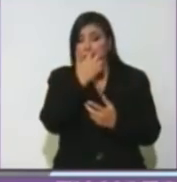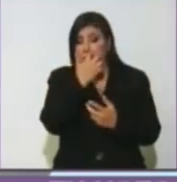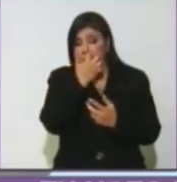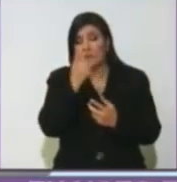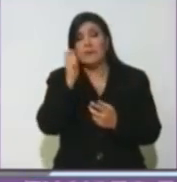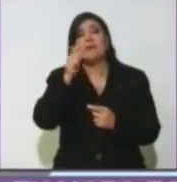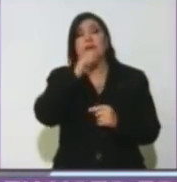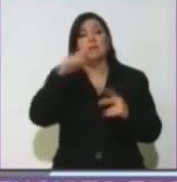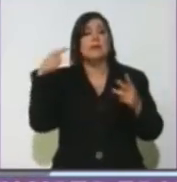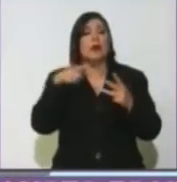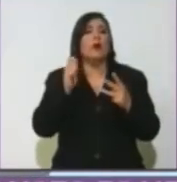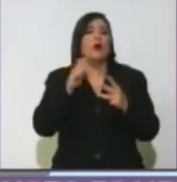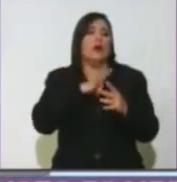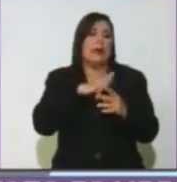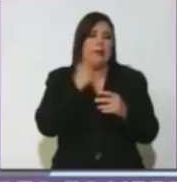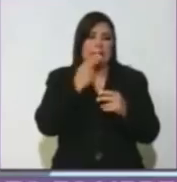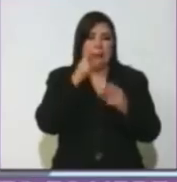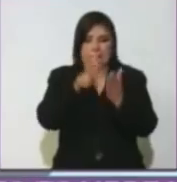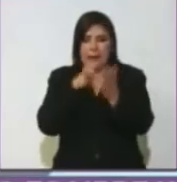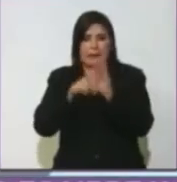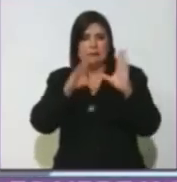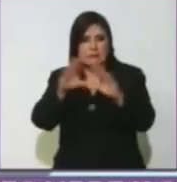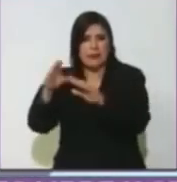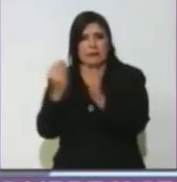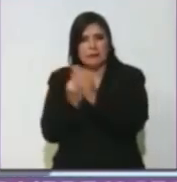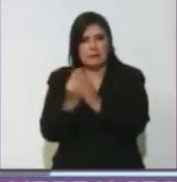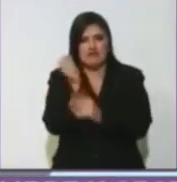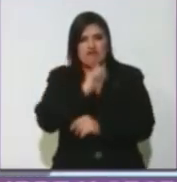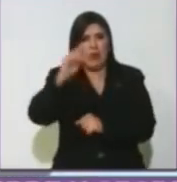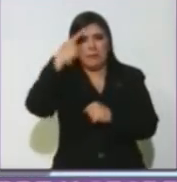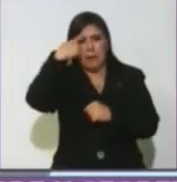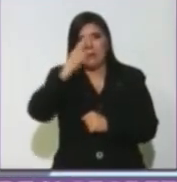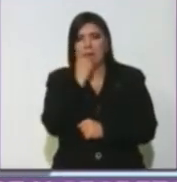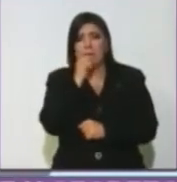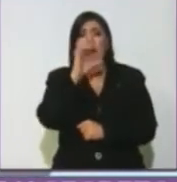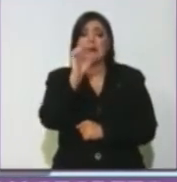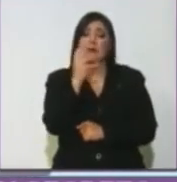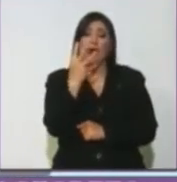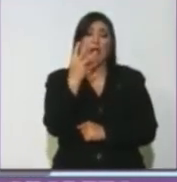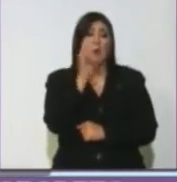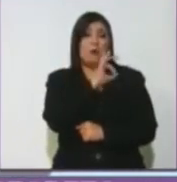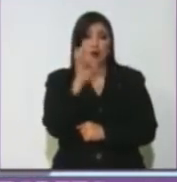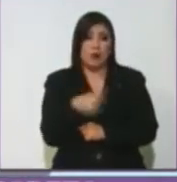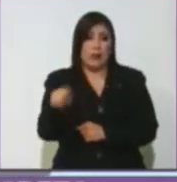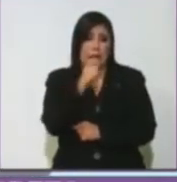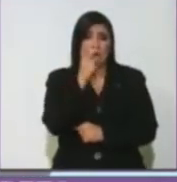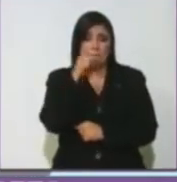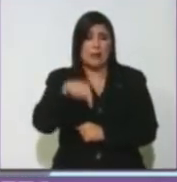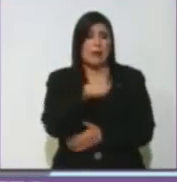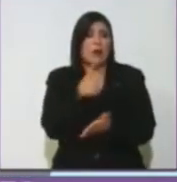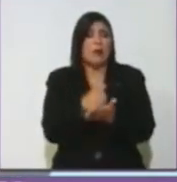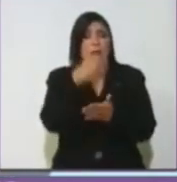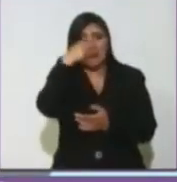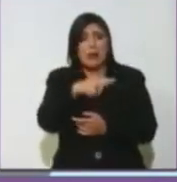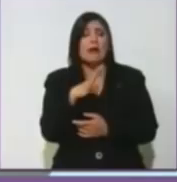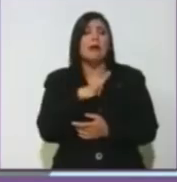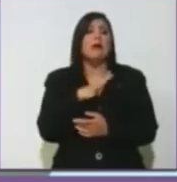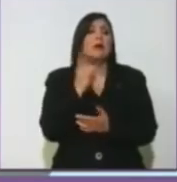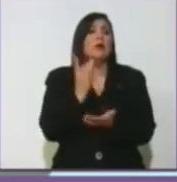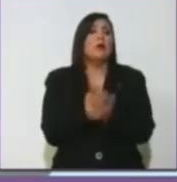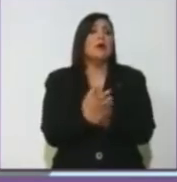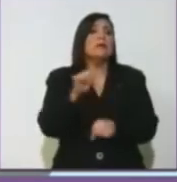de la formación de la policía actualmente el 64 por ciento de los policías en la ciudad de mexico tiene solamente